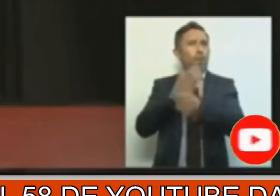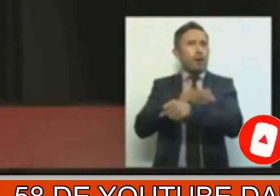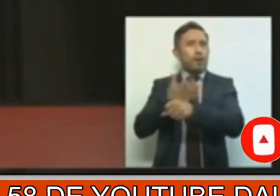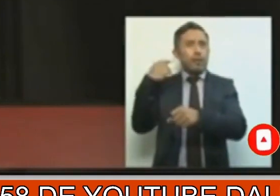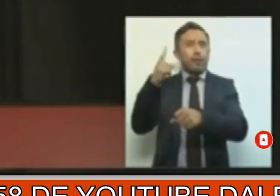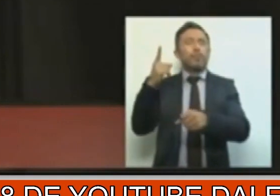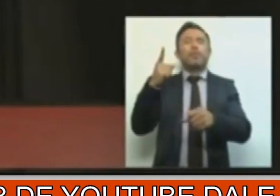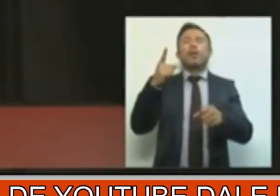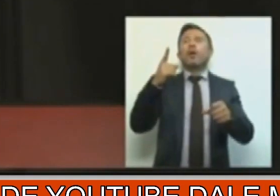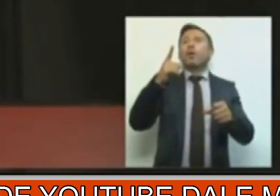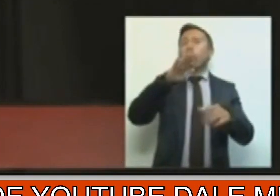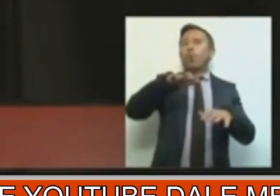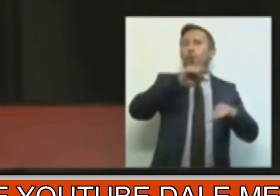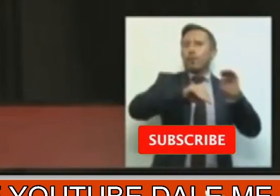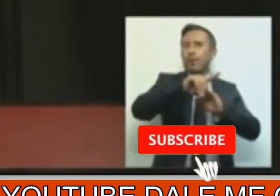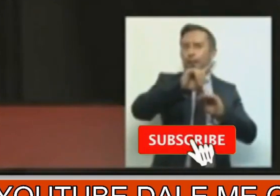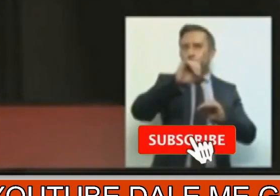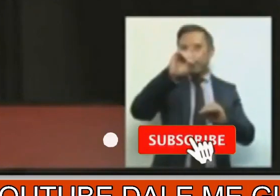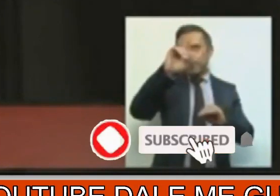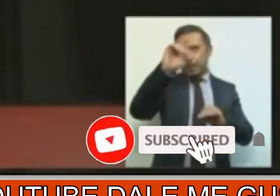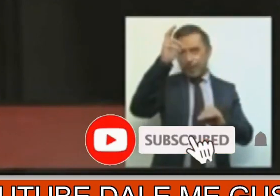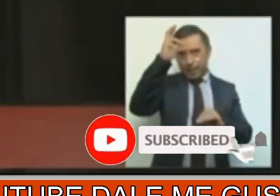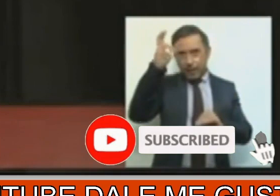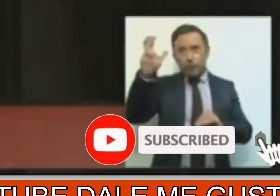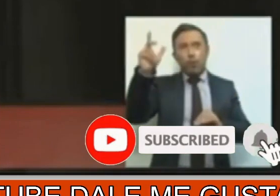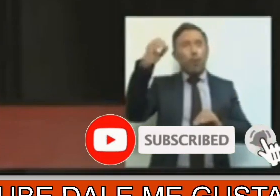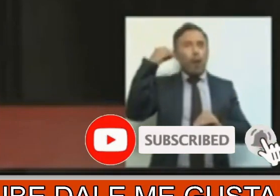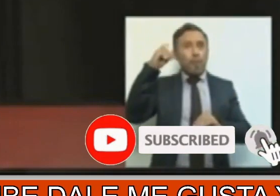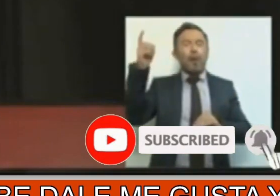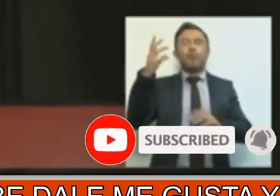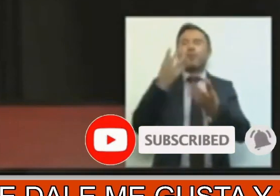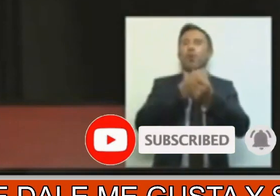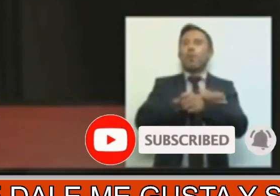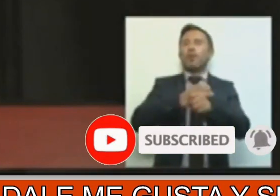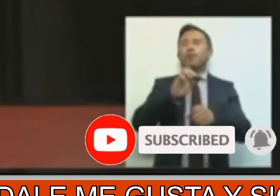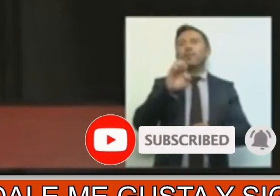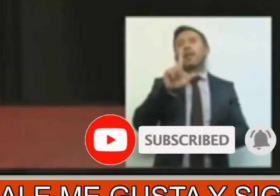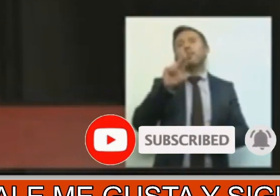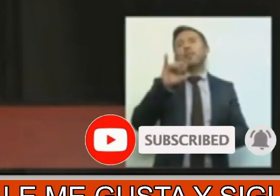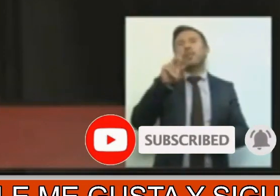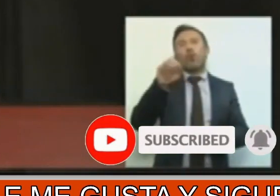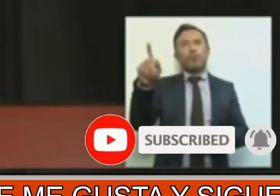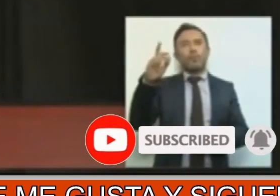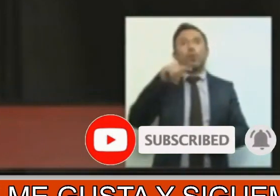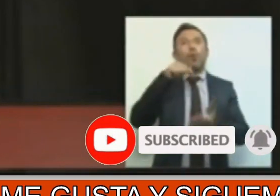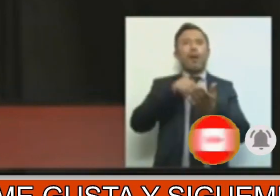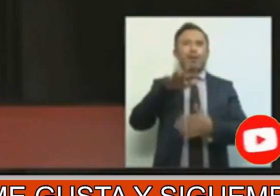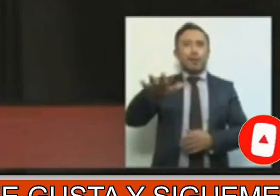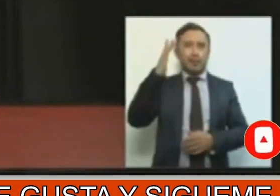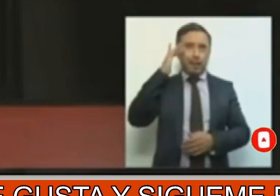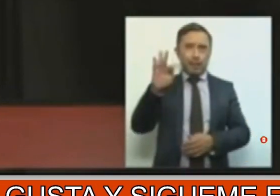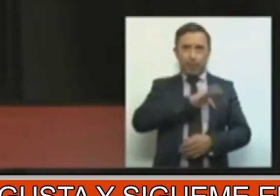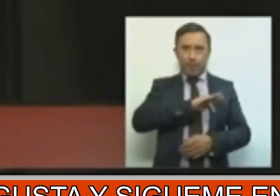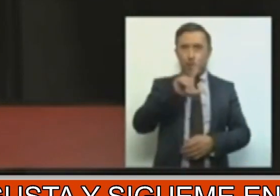Chiapas al compañero Arturo Albores, en Michoacán al compañero Elpidio, de Santa Fe de la Laguna, un 31